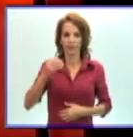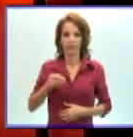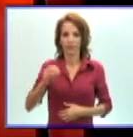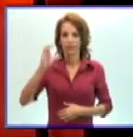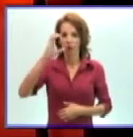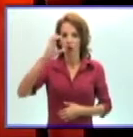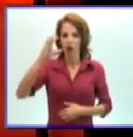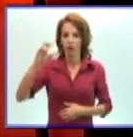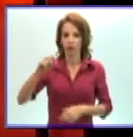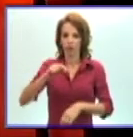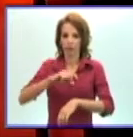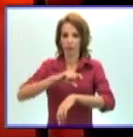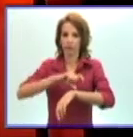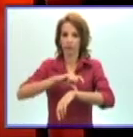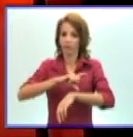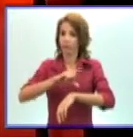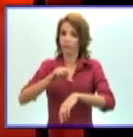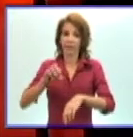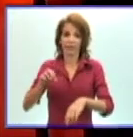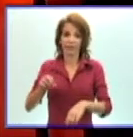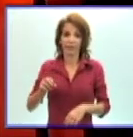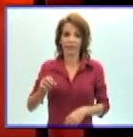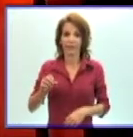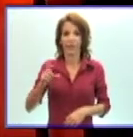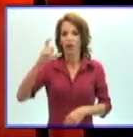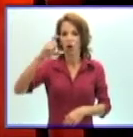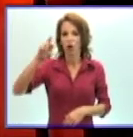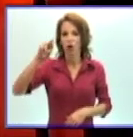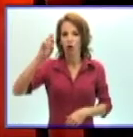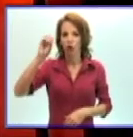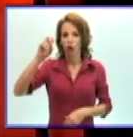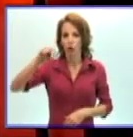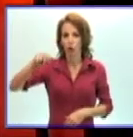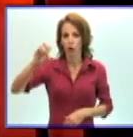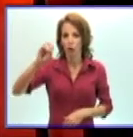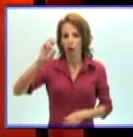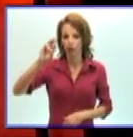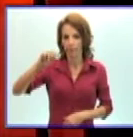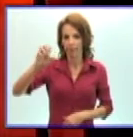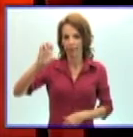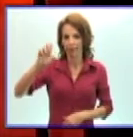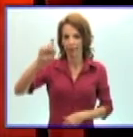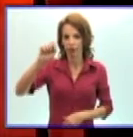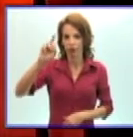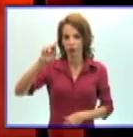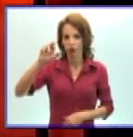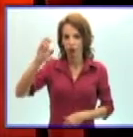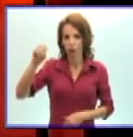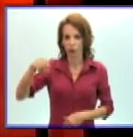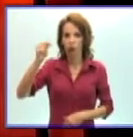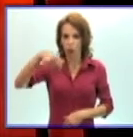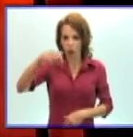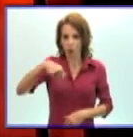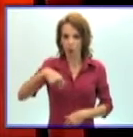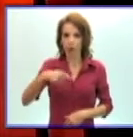la clase anterior con otro instrumento, con una regla graduada. Hoy queremos hacerlo con el cronómetro. Observen.